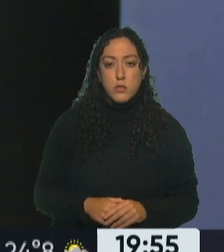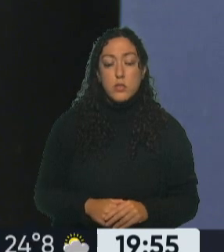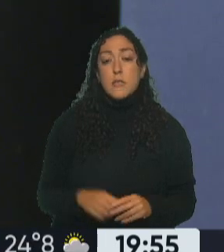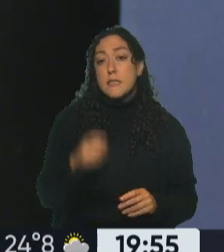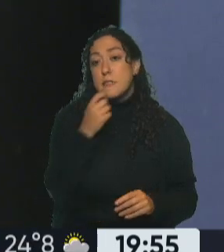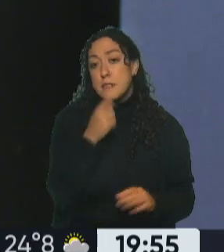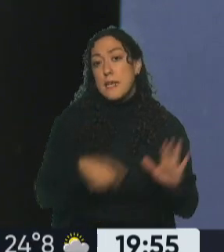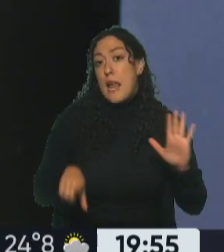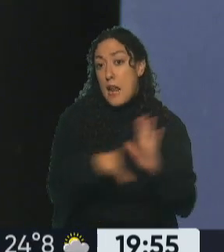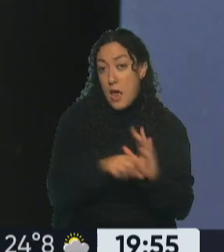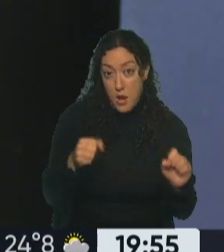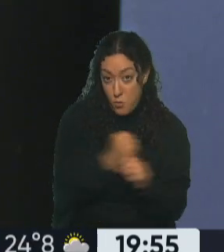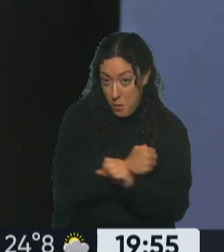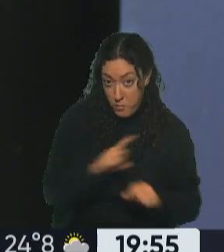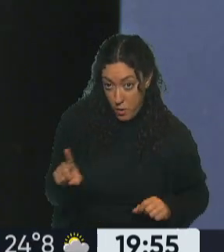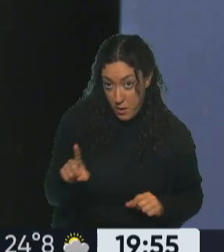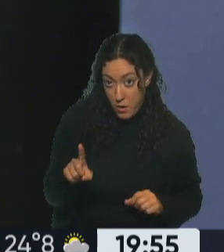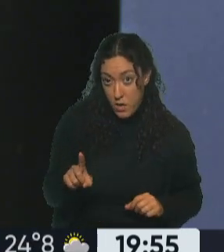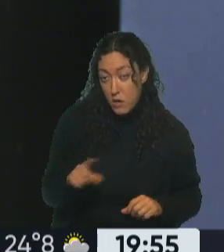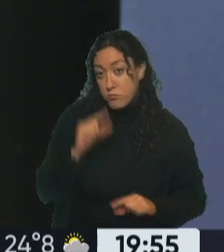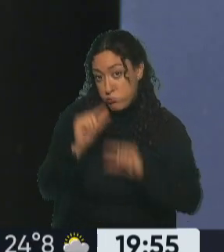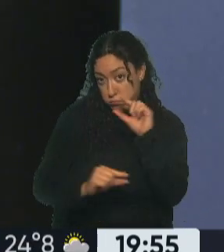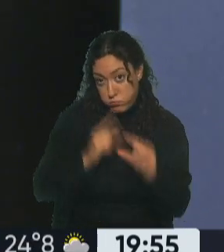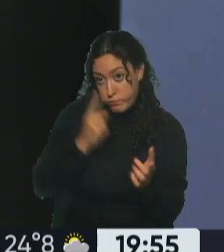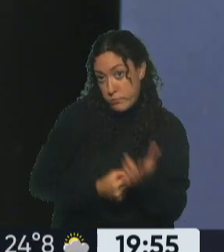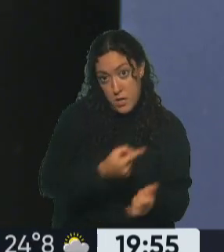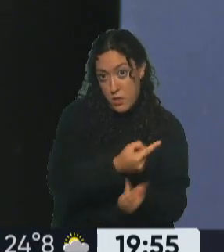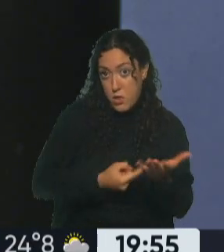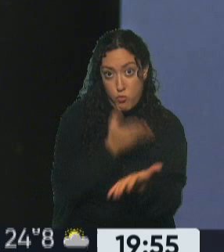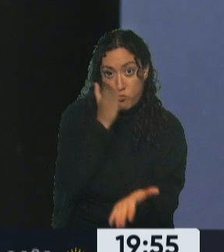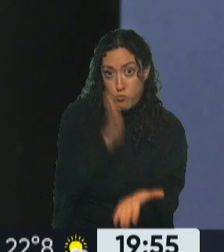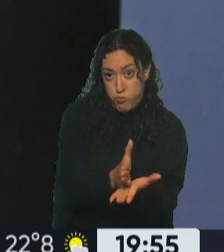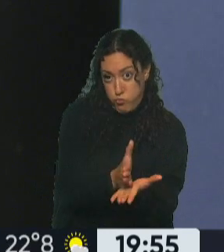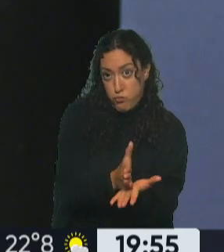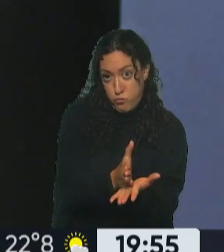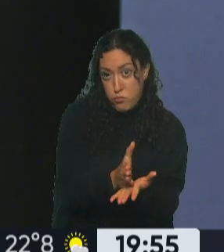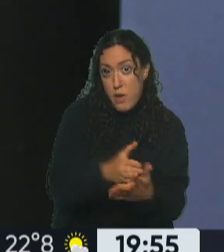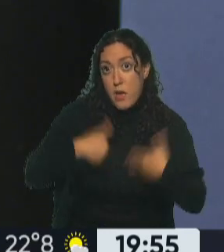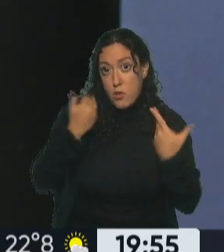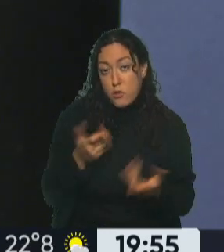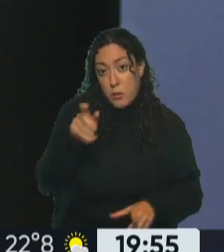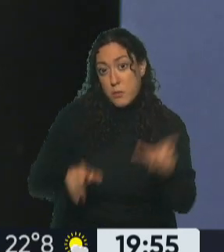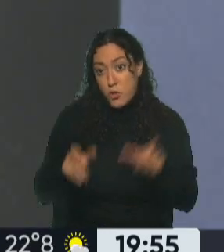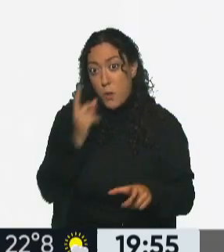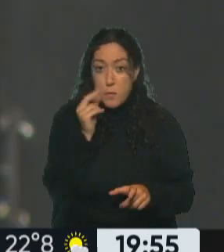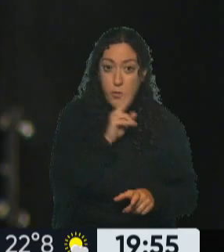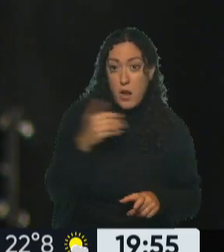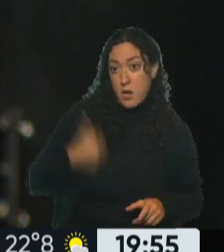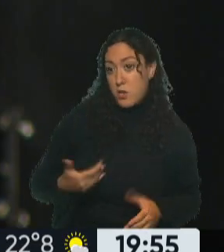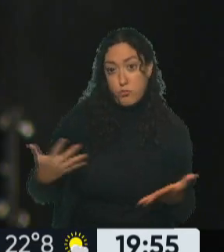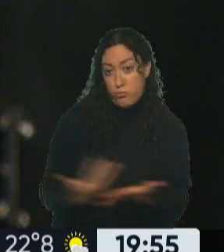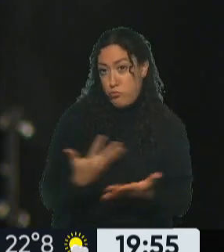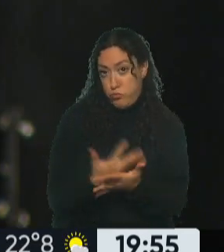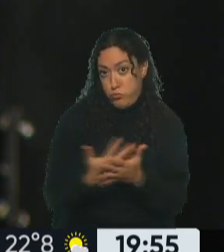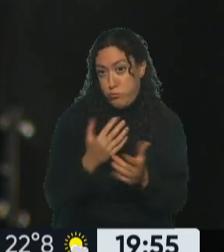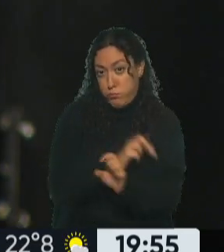pase, las medidas van a ser más duras. Entonces, evidentemente, los argentinos van a sufrirlas más. El